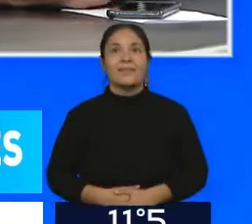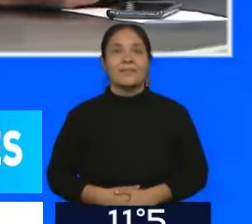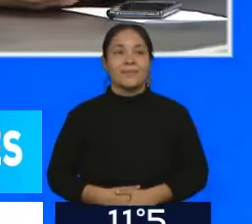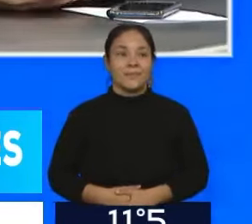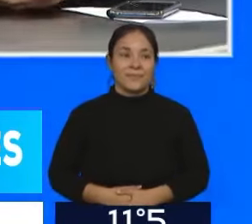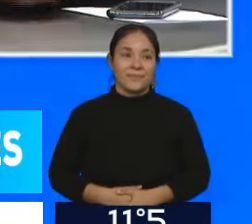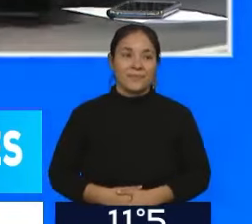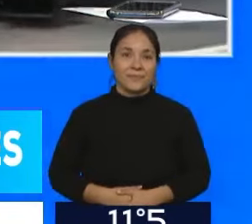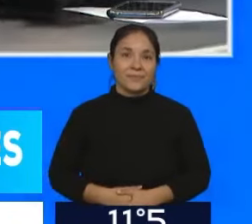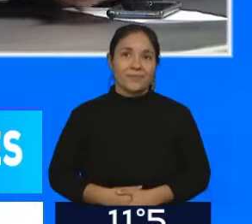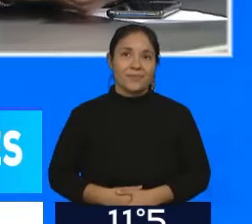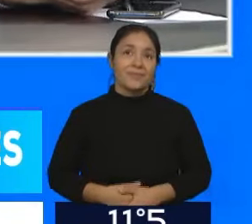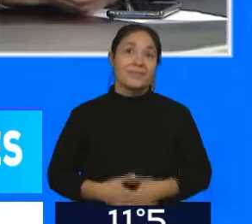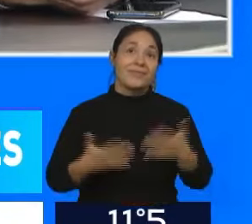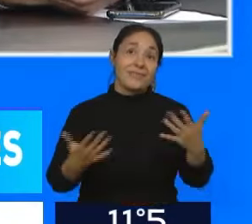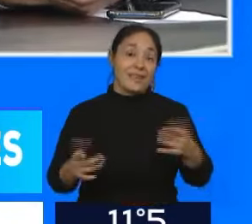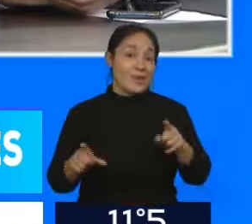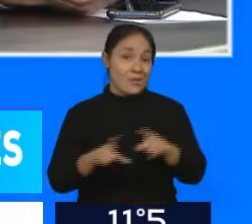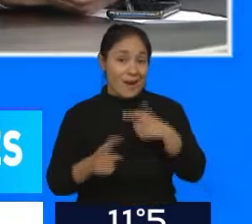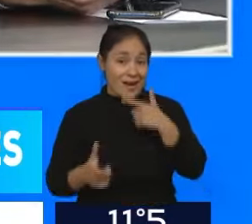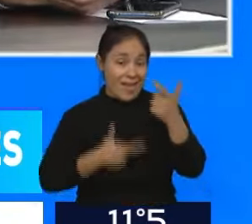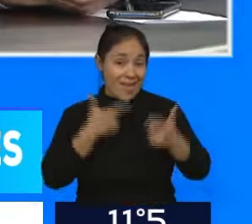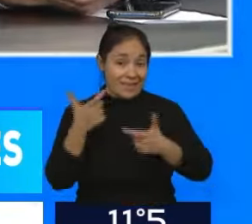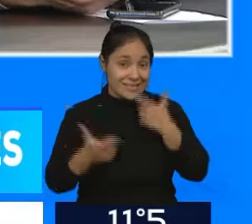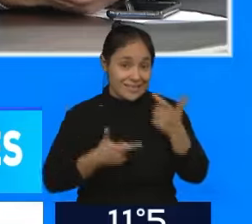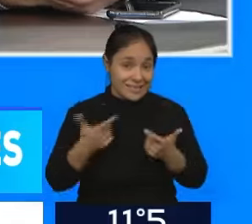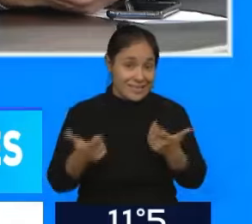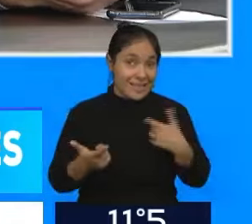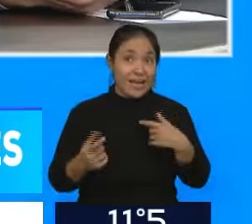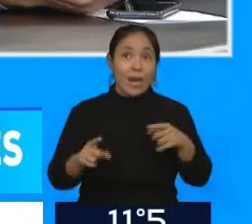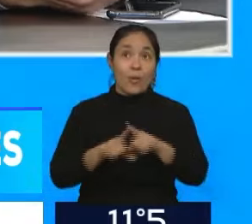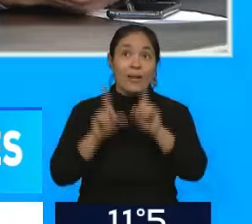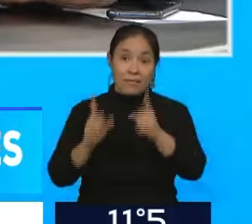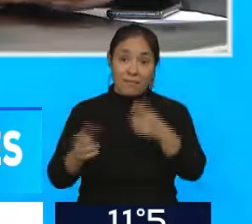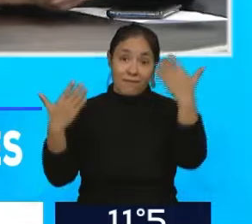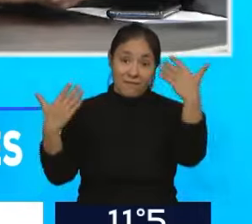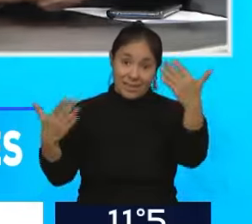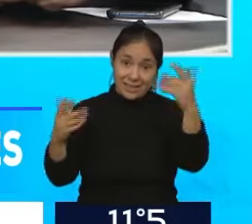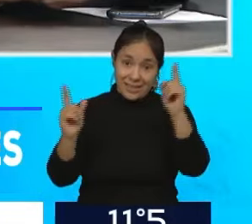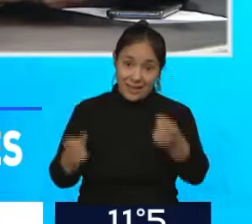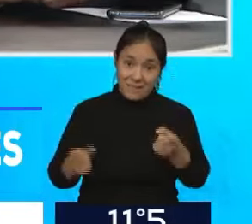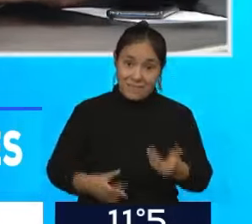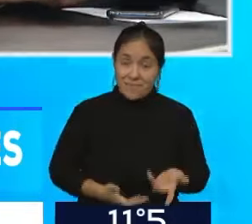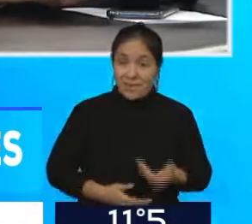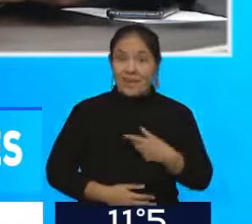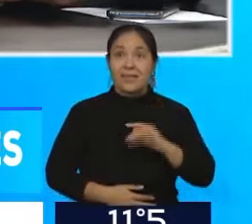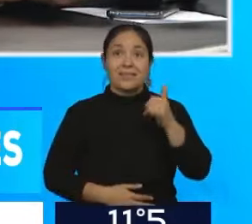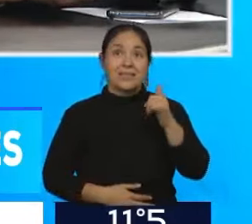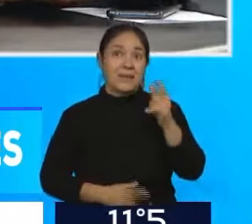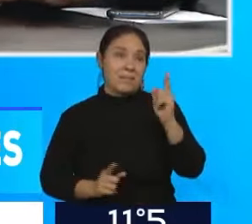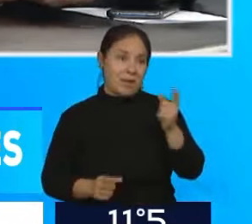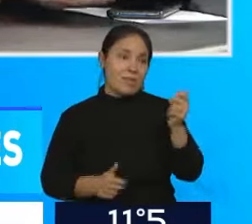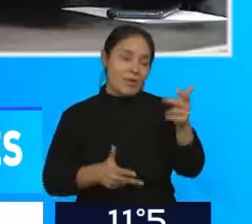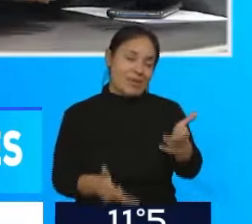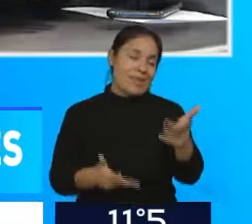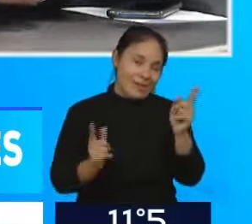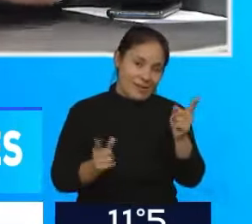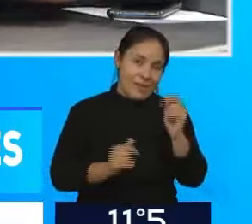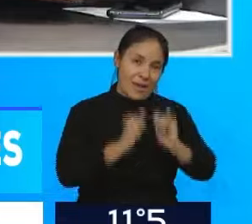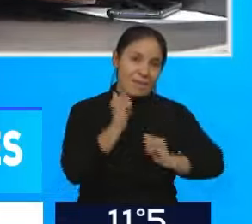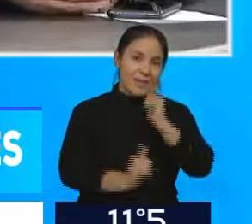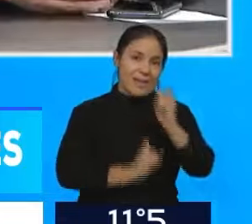Bueno, iba a decir de risa. Sí. Y te felicitó por otra parte. Porque básicamente lo que estaba diciendo, lo que estaba explicando,